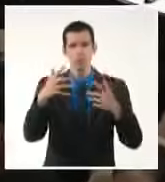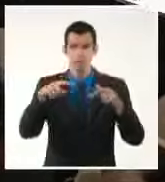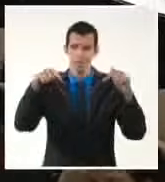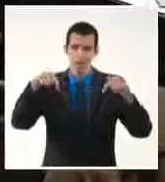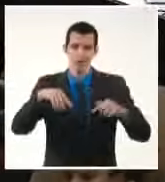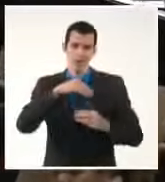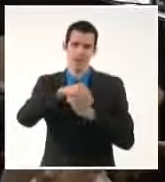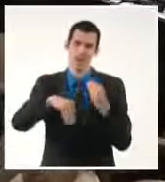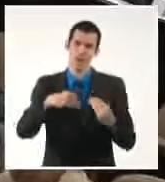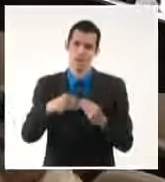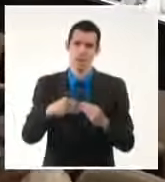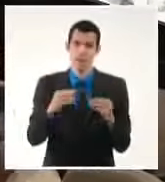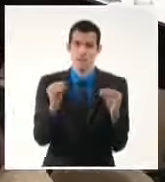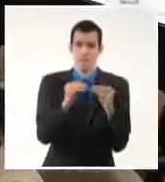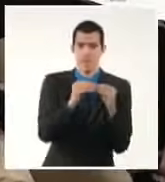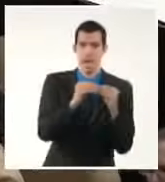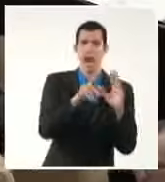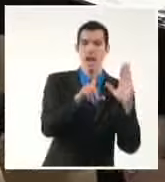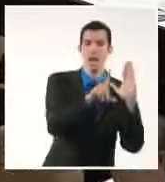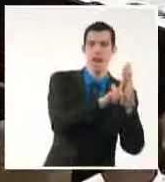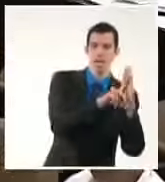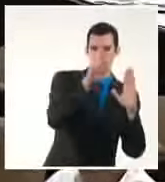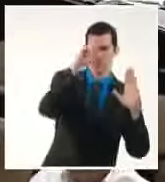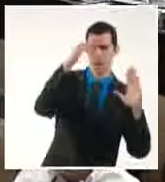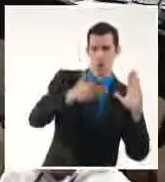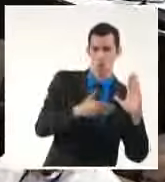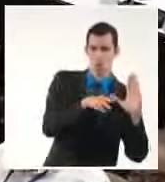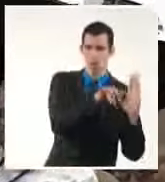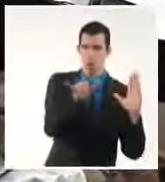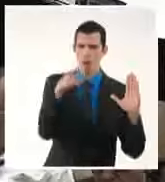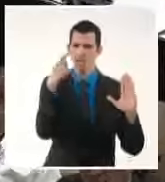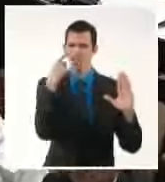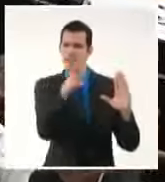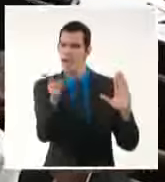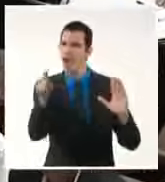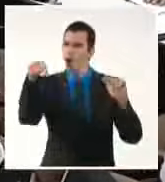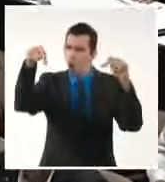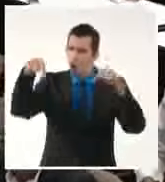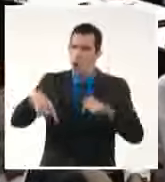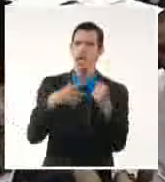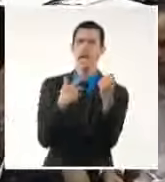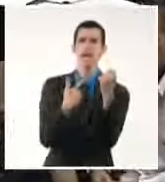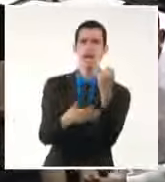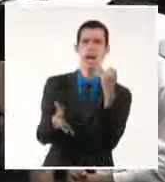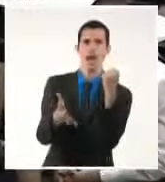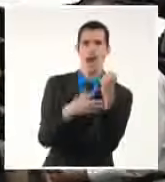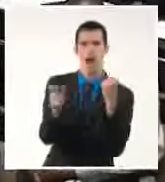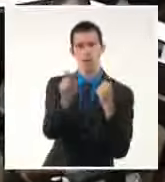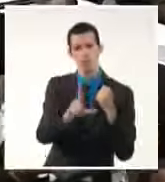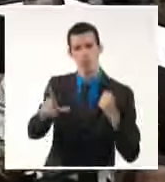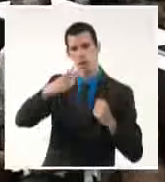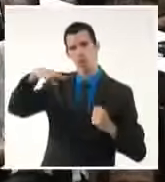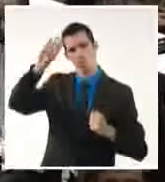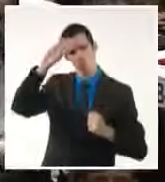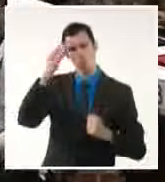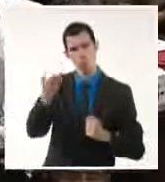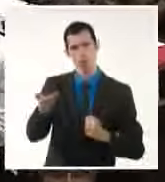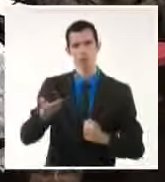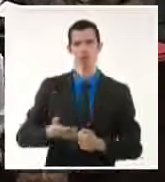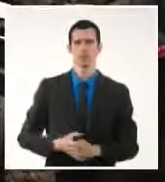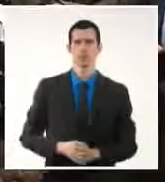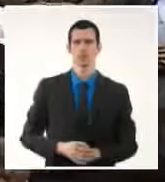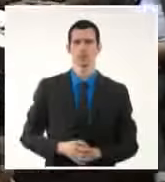ley desarrolla de forma amplia contenidos de los derechos previstos en el texto constitucional, al reconocer la